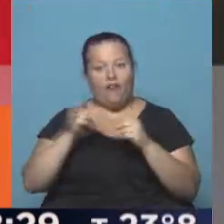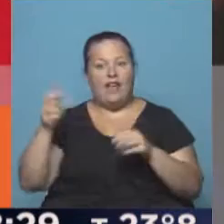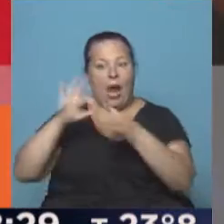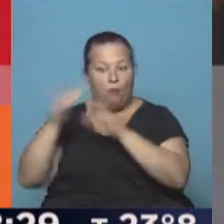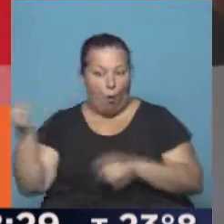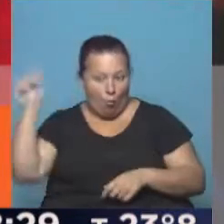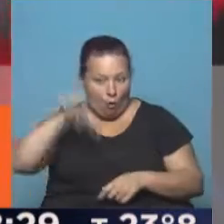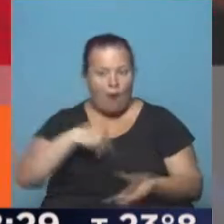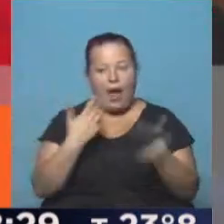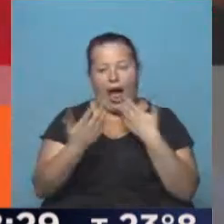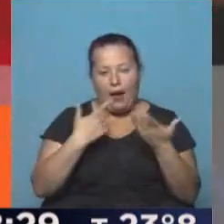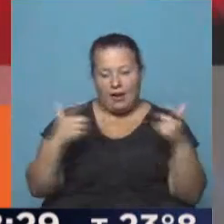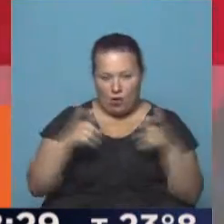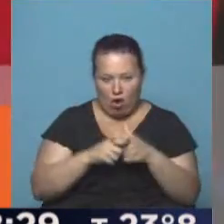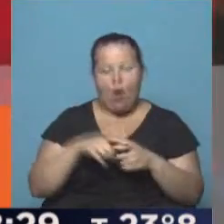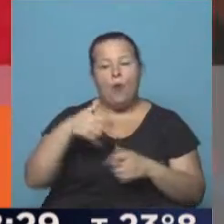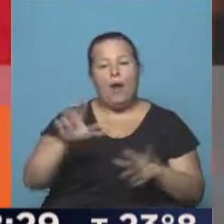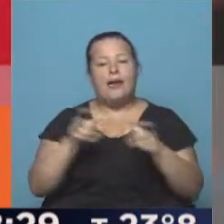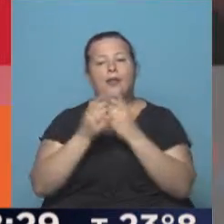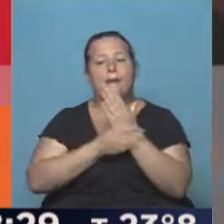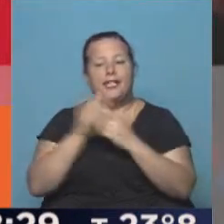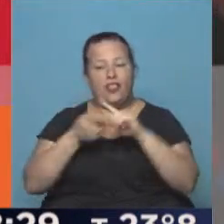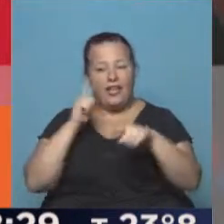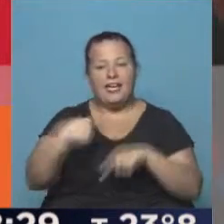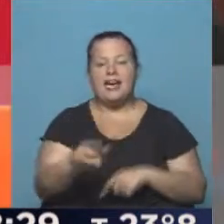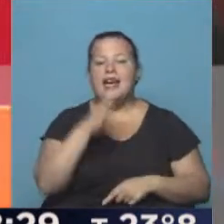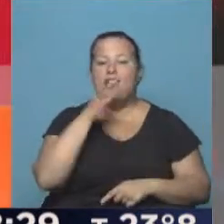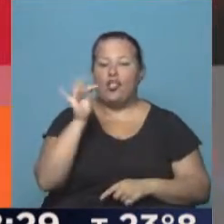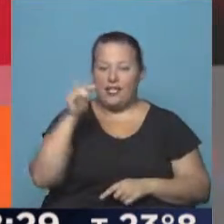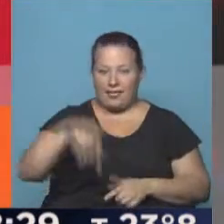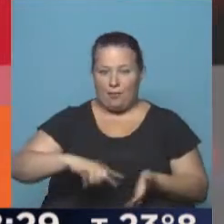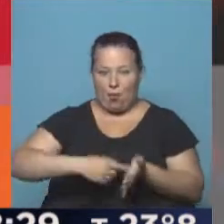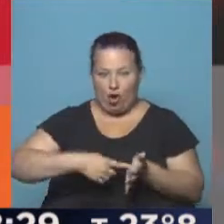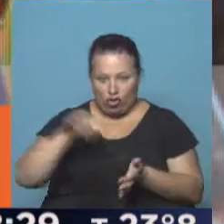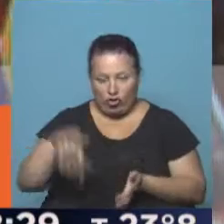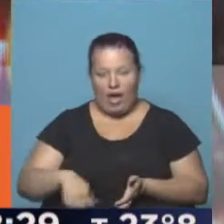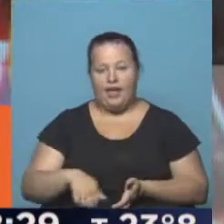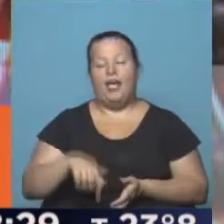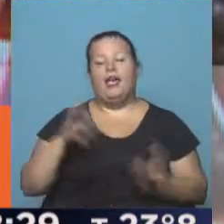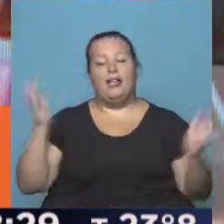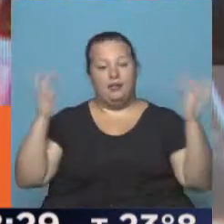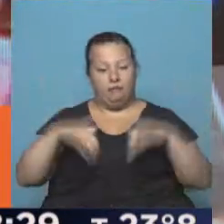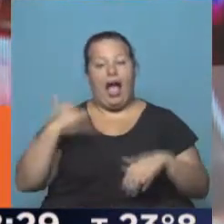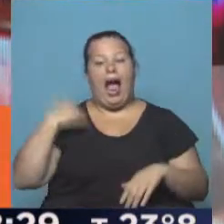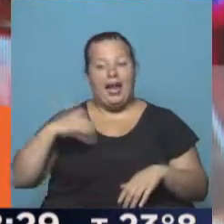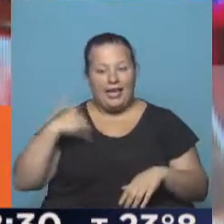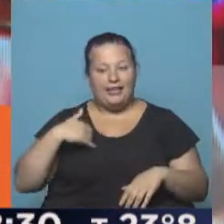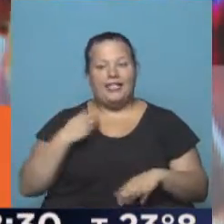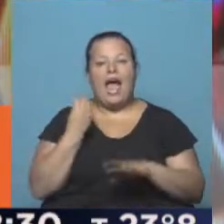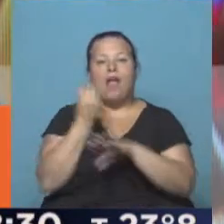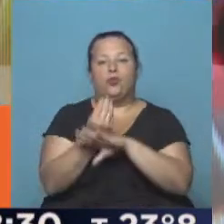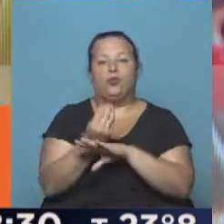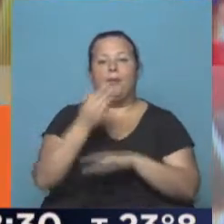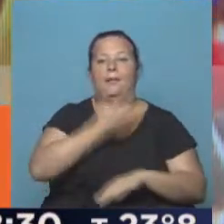Europa. Van a conversar. Hay reunión de cancilleres el 14 de diciembre aquí en Buenos Aires, donde la Argentina va a asumir como